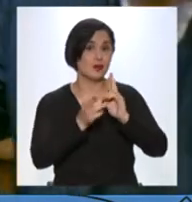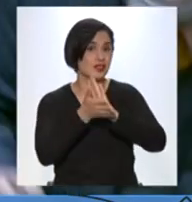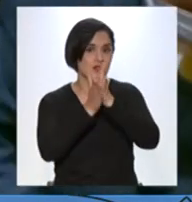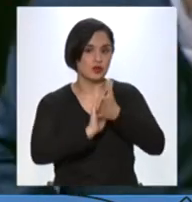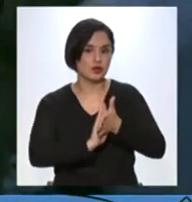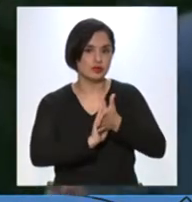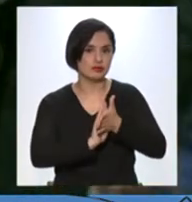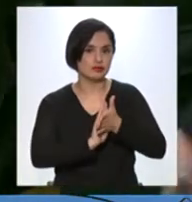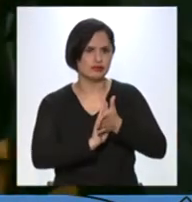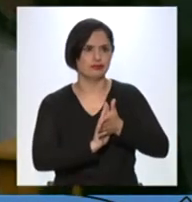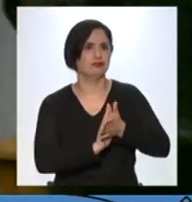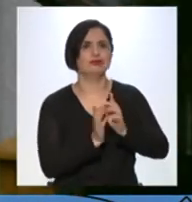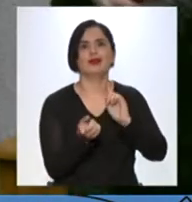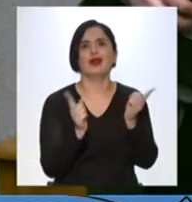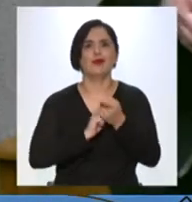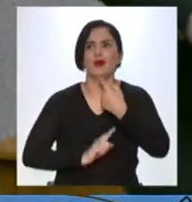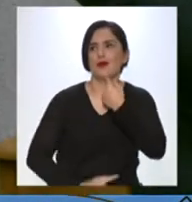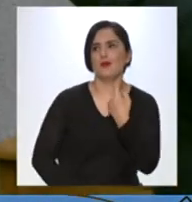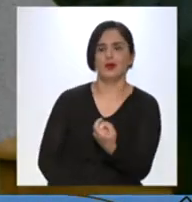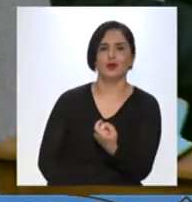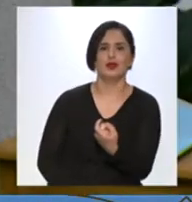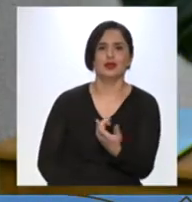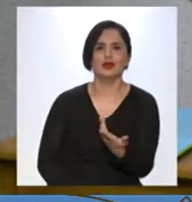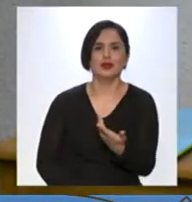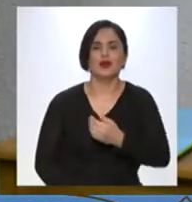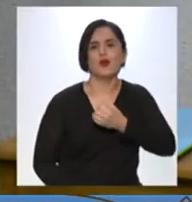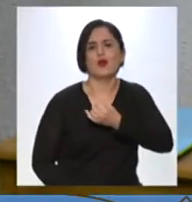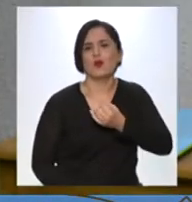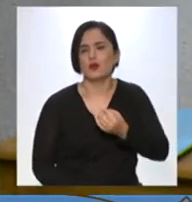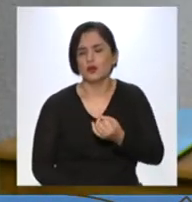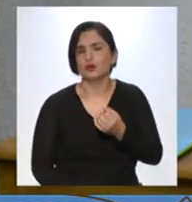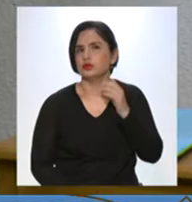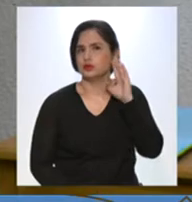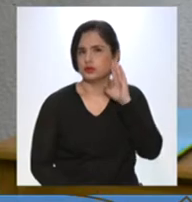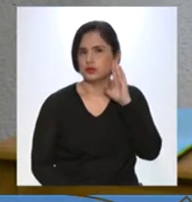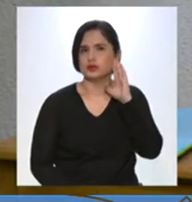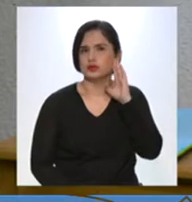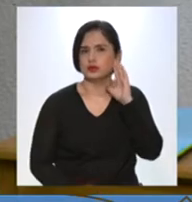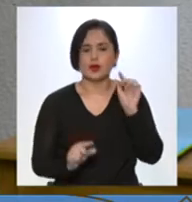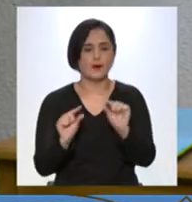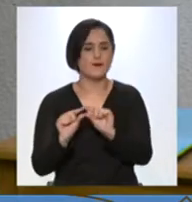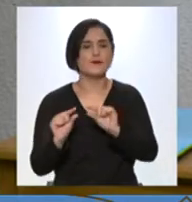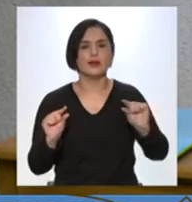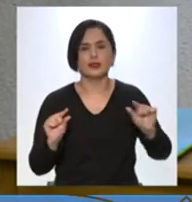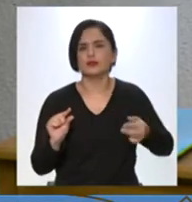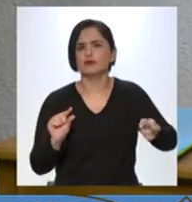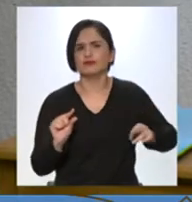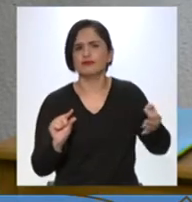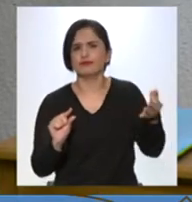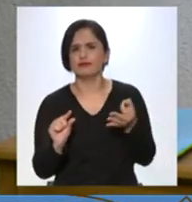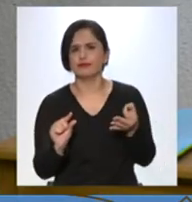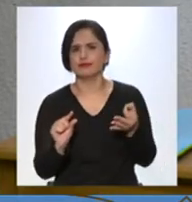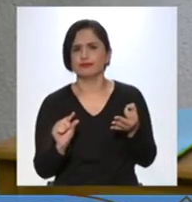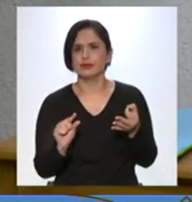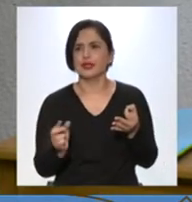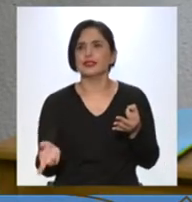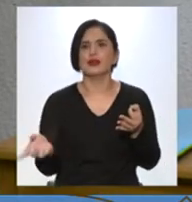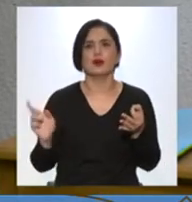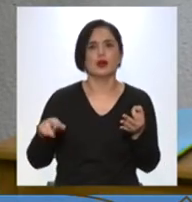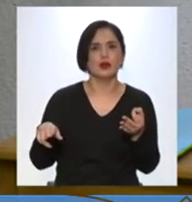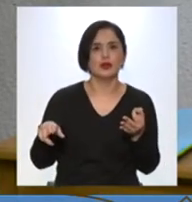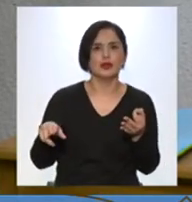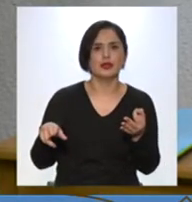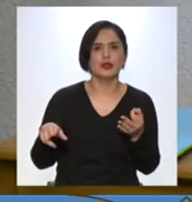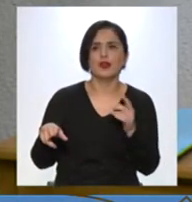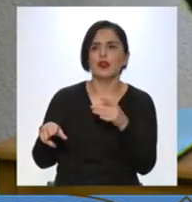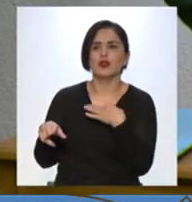cambiaron todas las preguntas. ¿Cuántas veces hemos escuchado esa frase y cuántas veces se nos repite